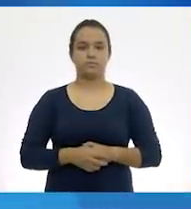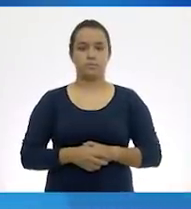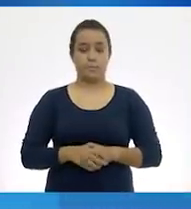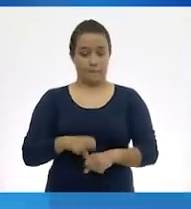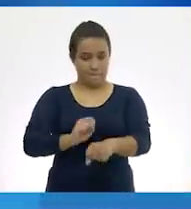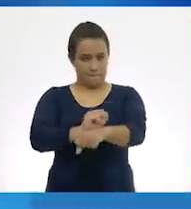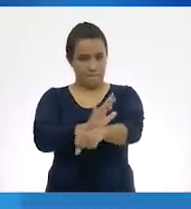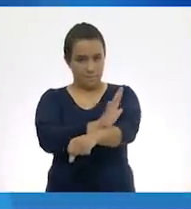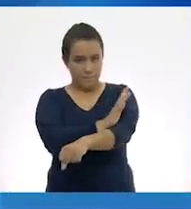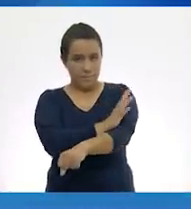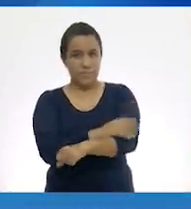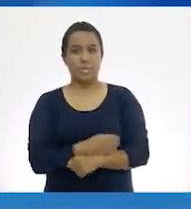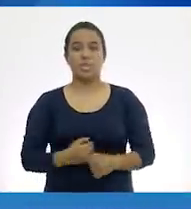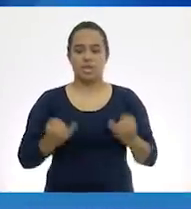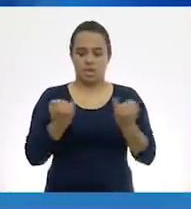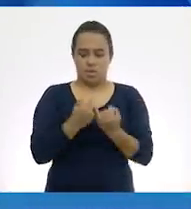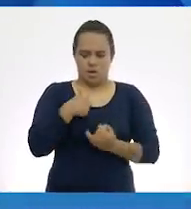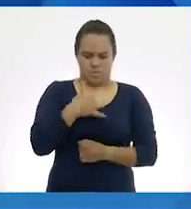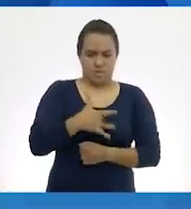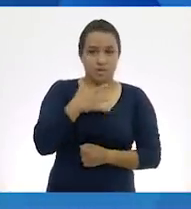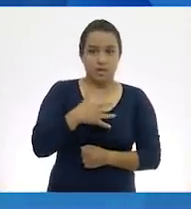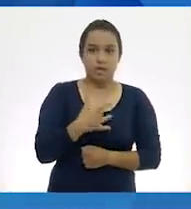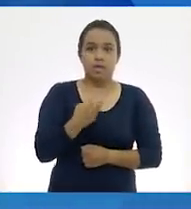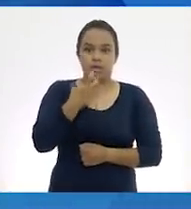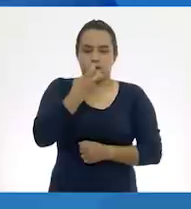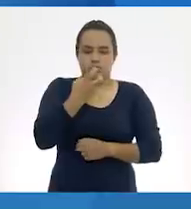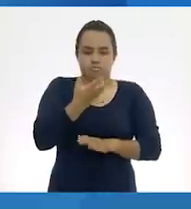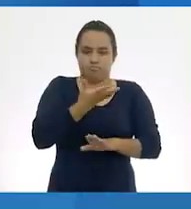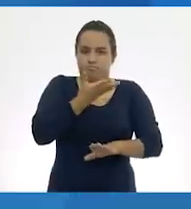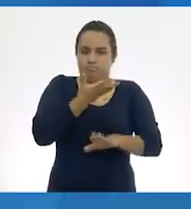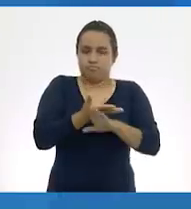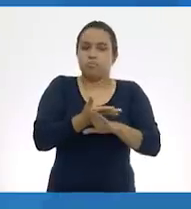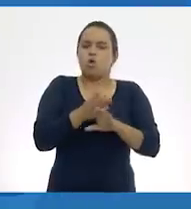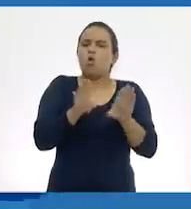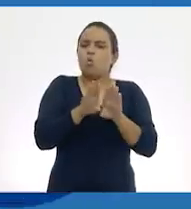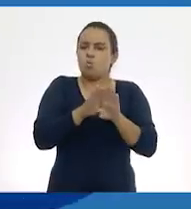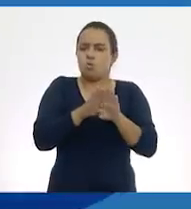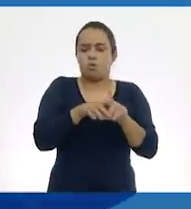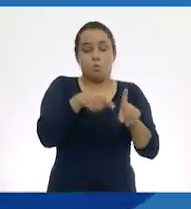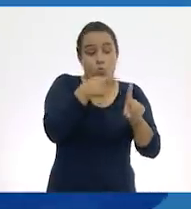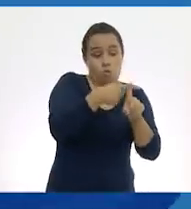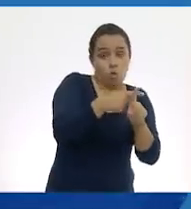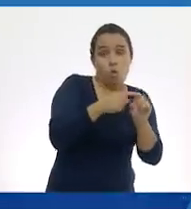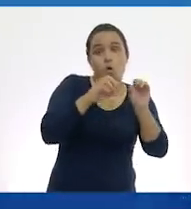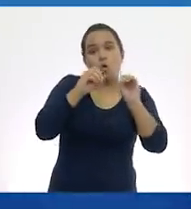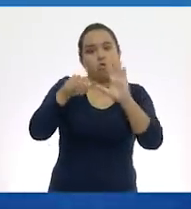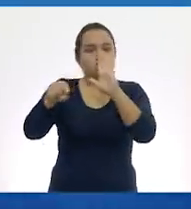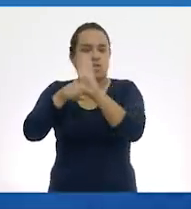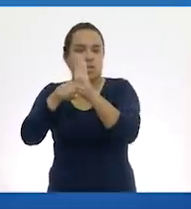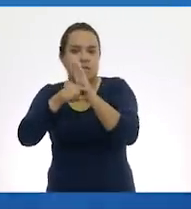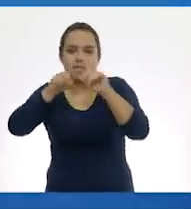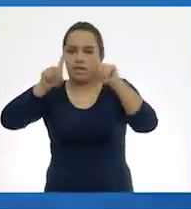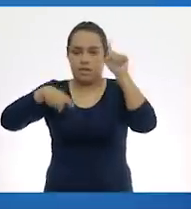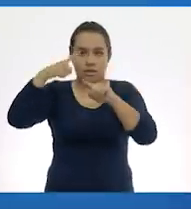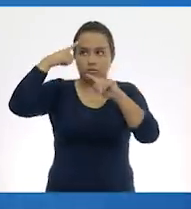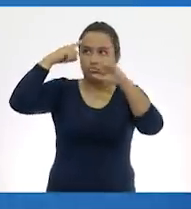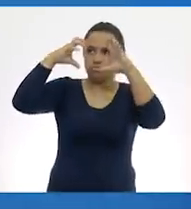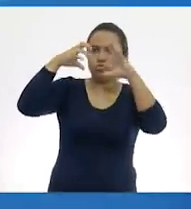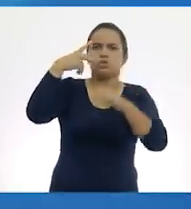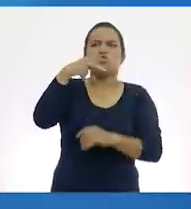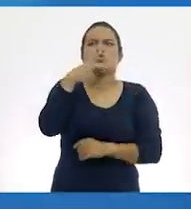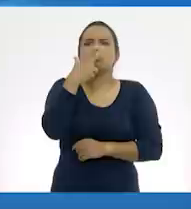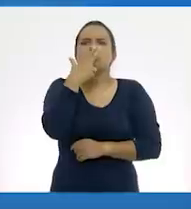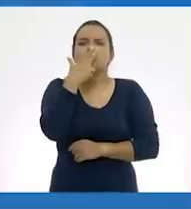Las emociones y el estado de ánimo afectan de manera positiva o negativa al cerebro y sus